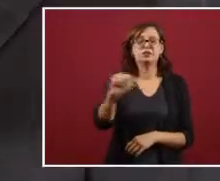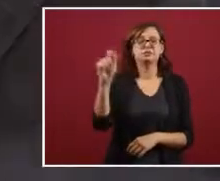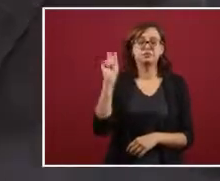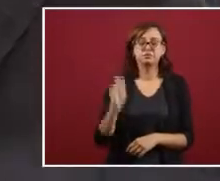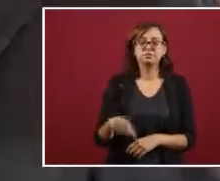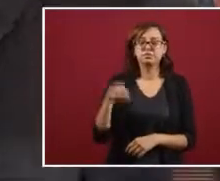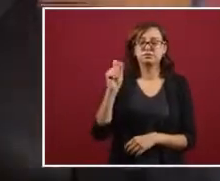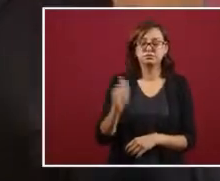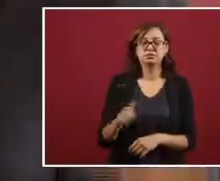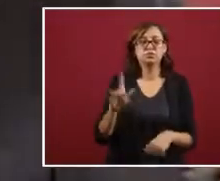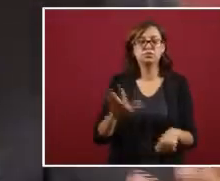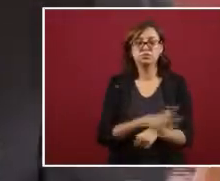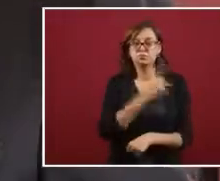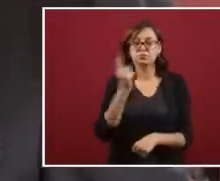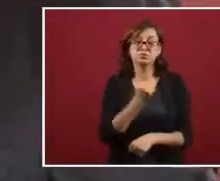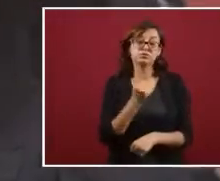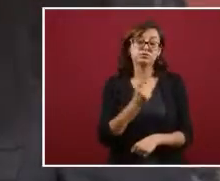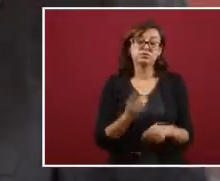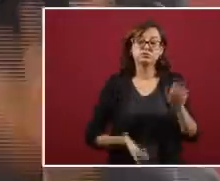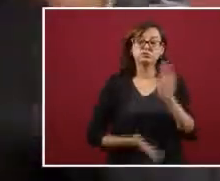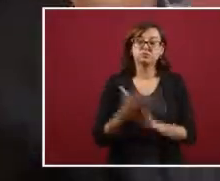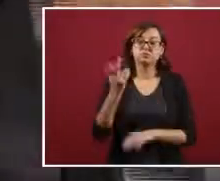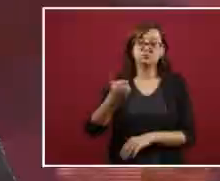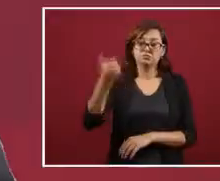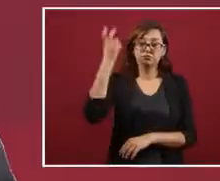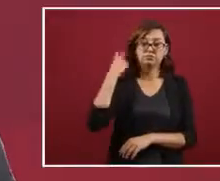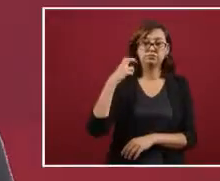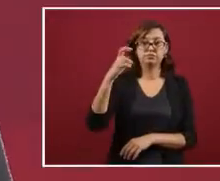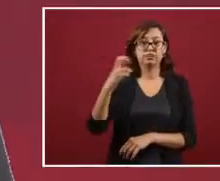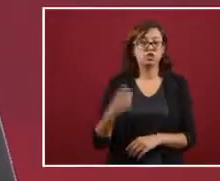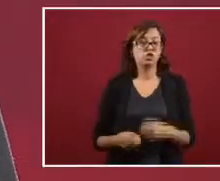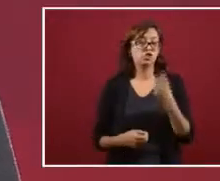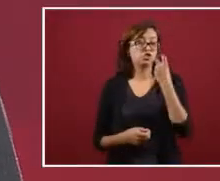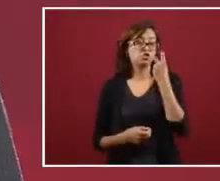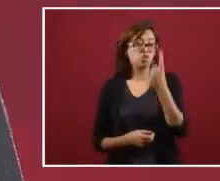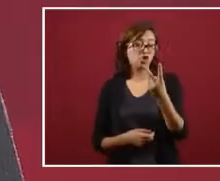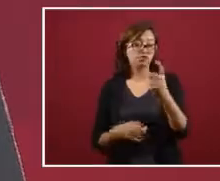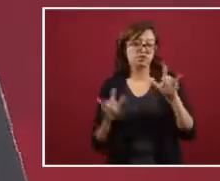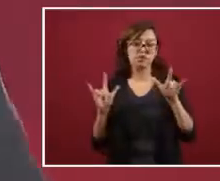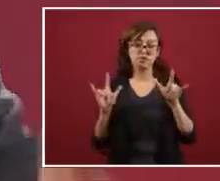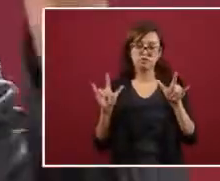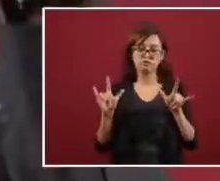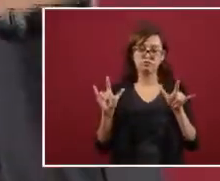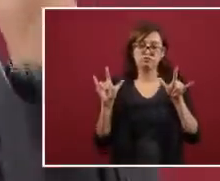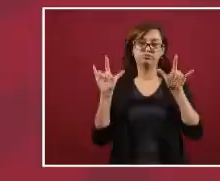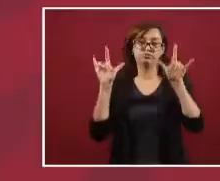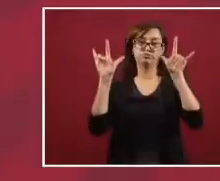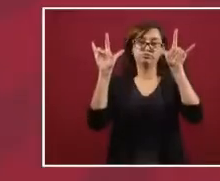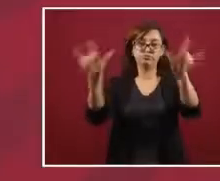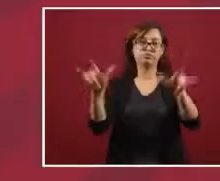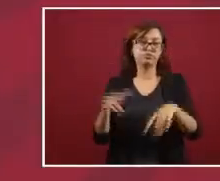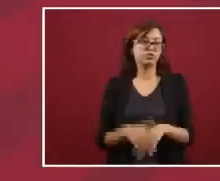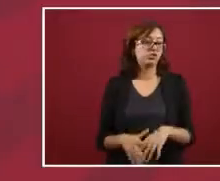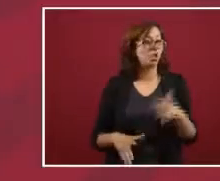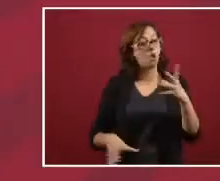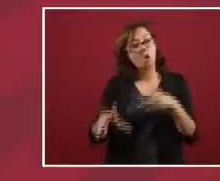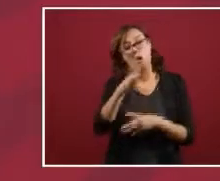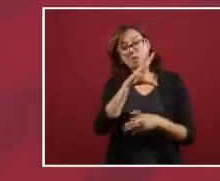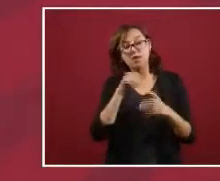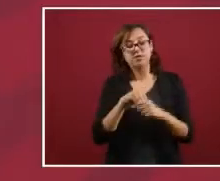porque cuando viajaban iban dos aviones grandes, se llevaban hasta el perico.